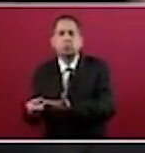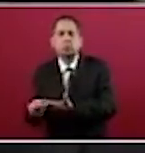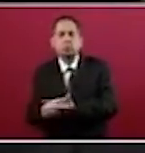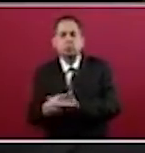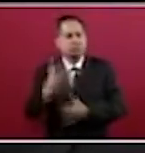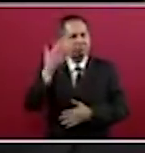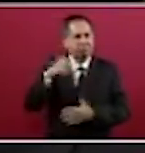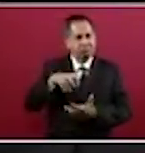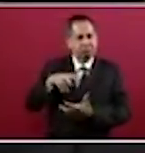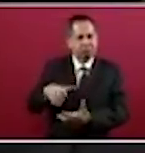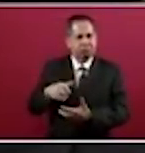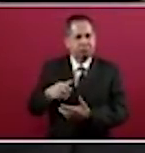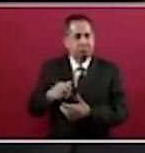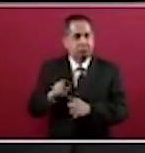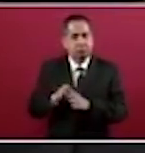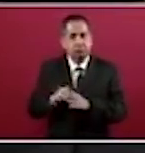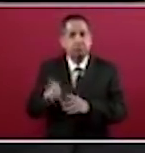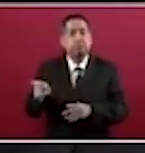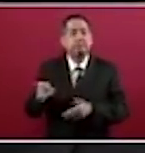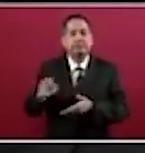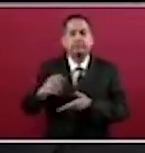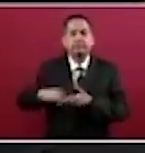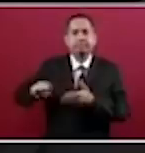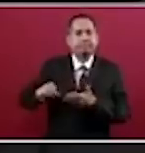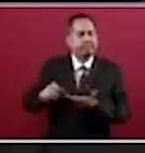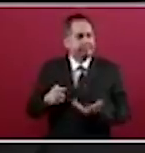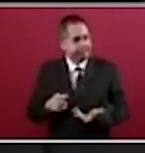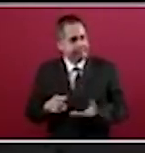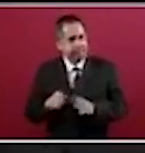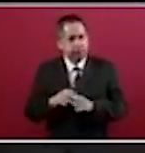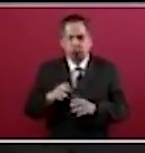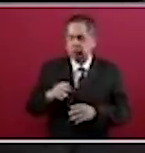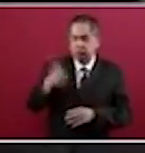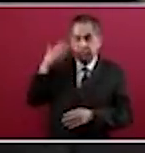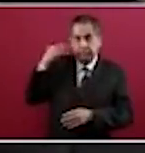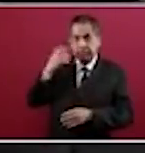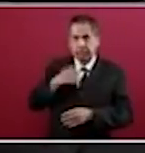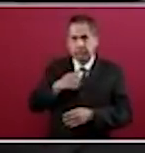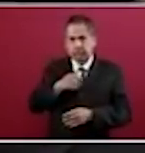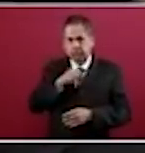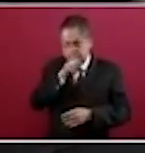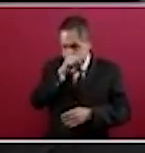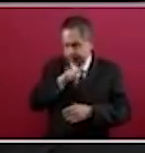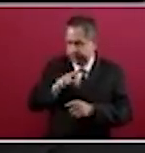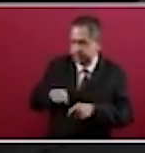no mucha, pero sí se disponía que se apoyara.